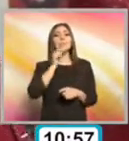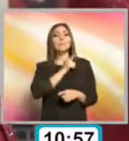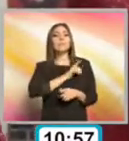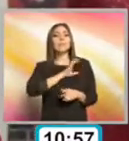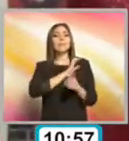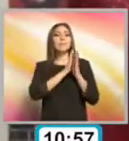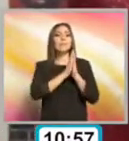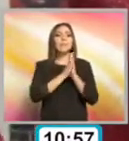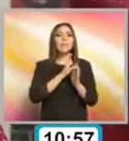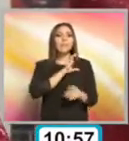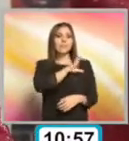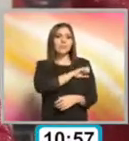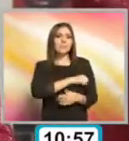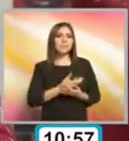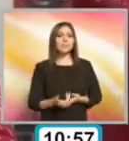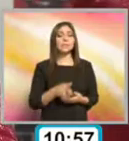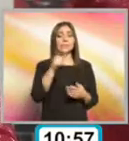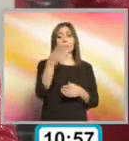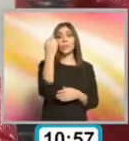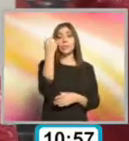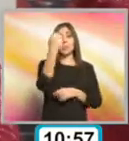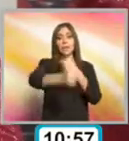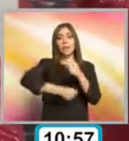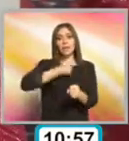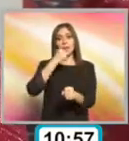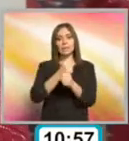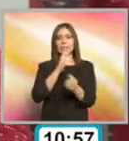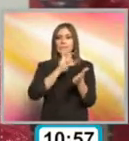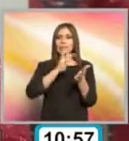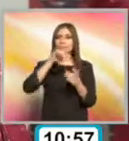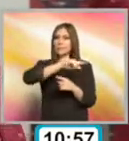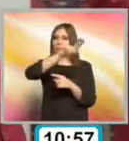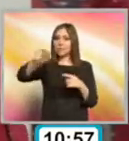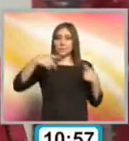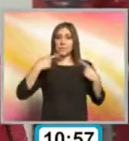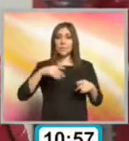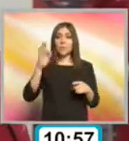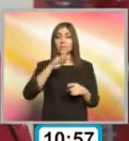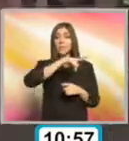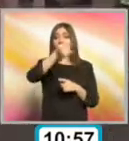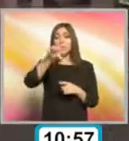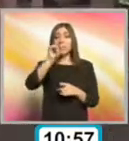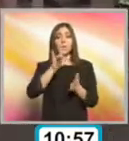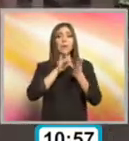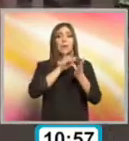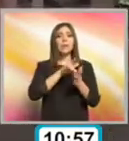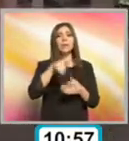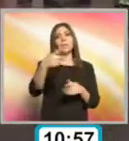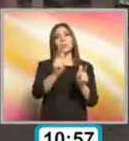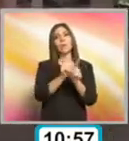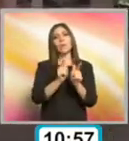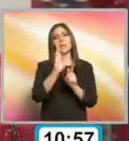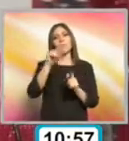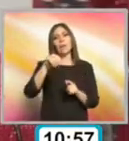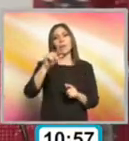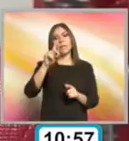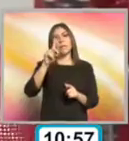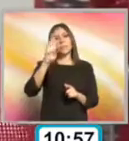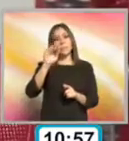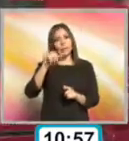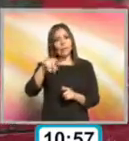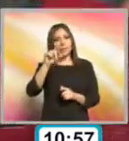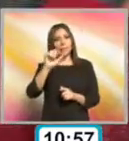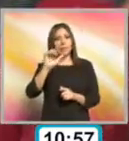años lo han hecho ustedes. Sin ustedes, Banda Carnaval, yo creo que no sería nada. Y pues vamos a seguir trabajando